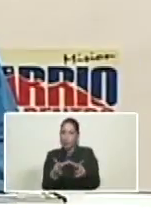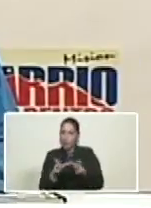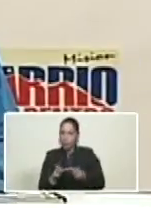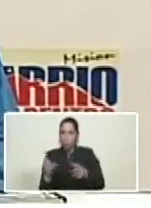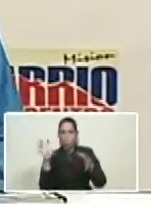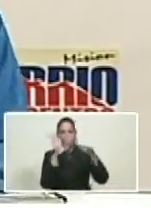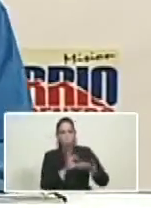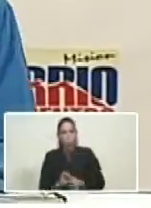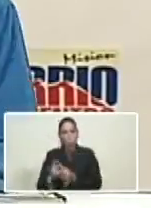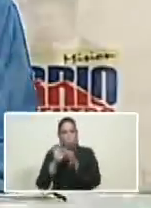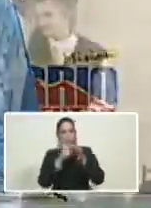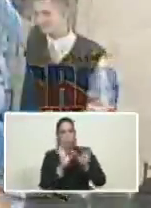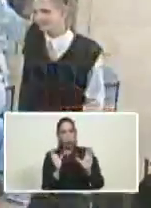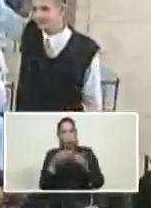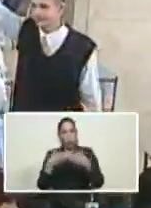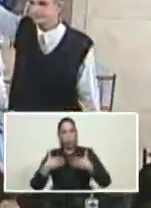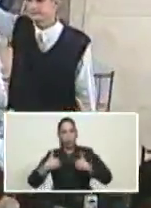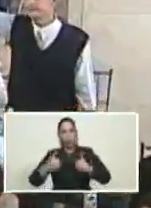salud